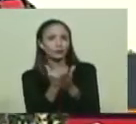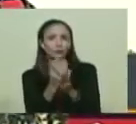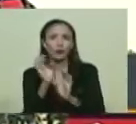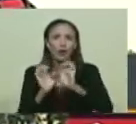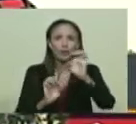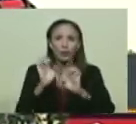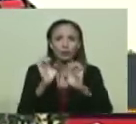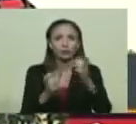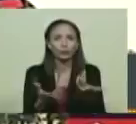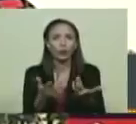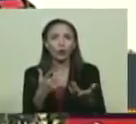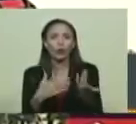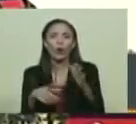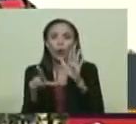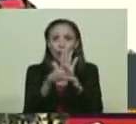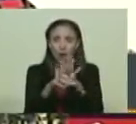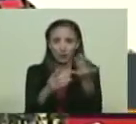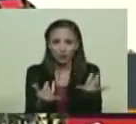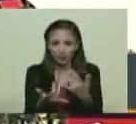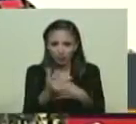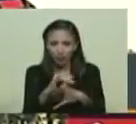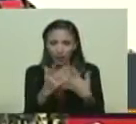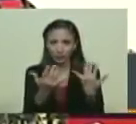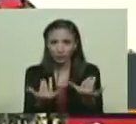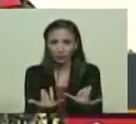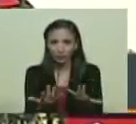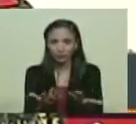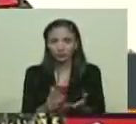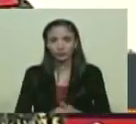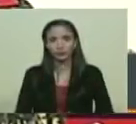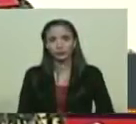con las leyes que tenemos, que